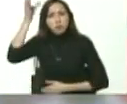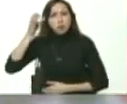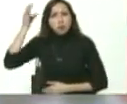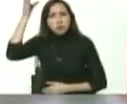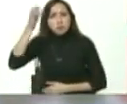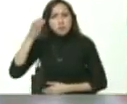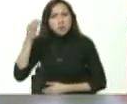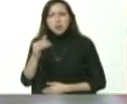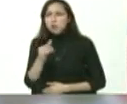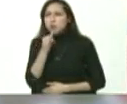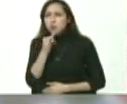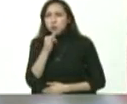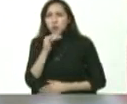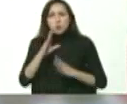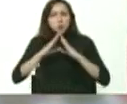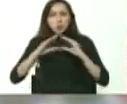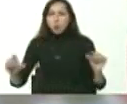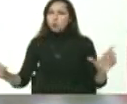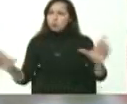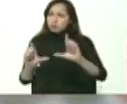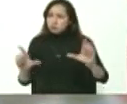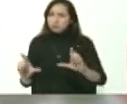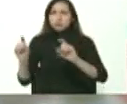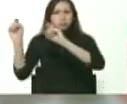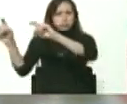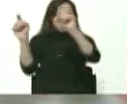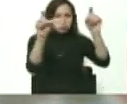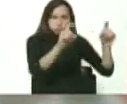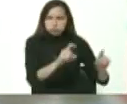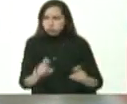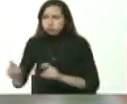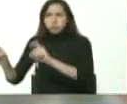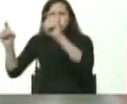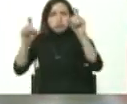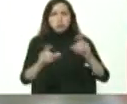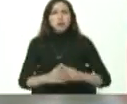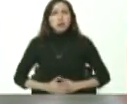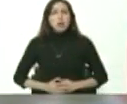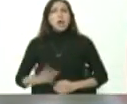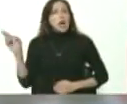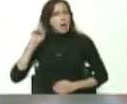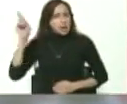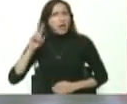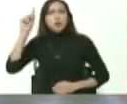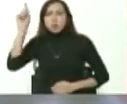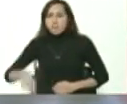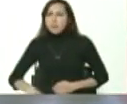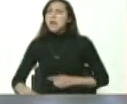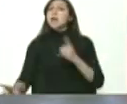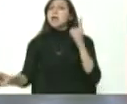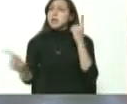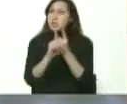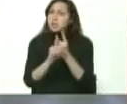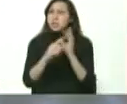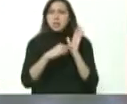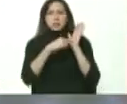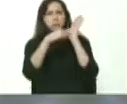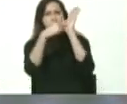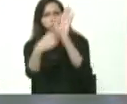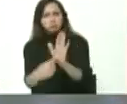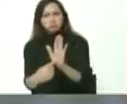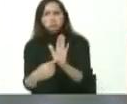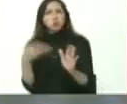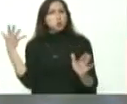mucha información a través de todos los canales de televisión, canales de radio, a través de las redes sociales, a través de